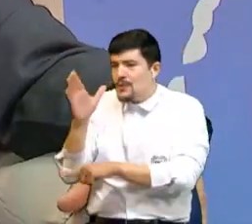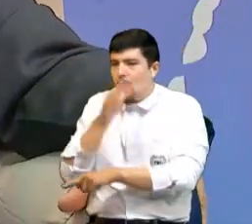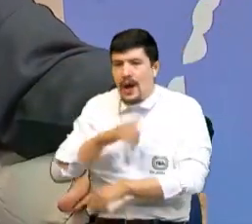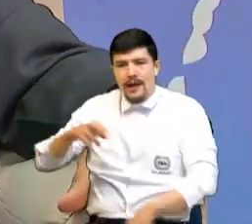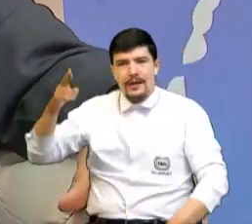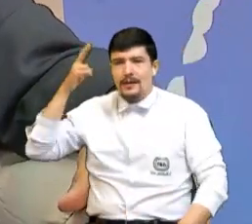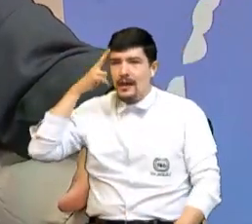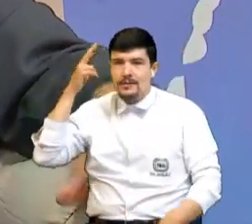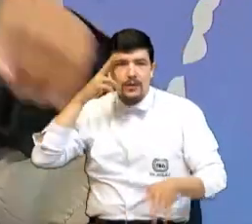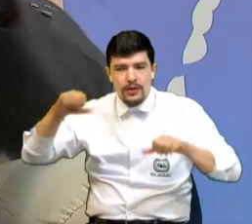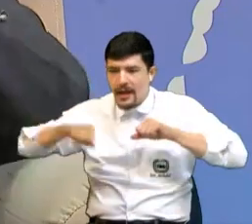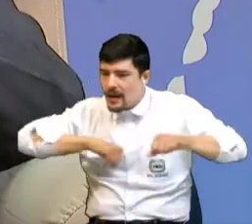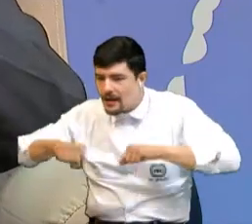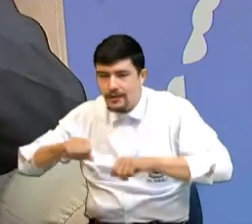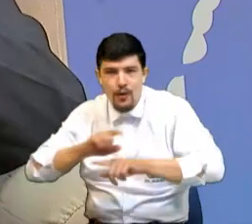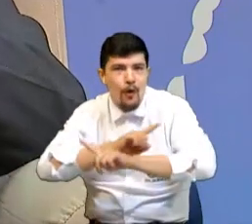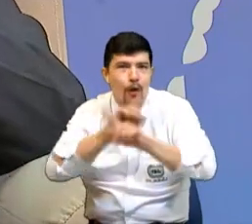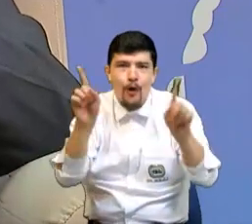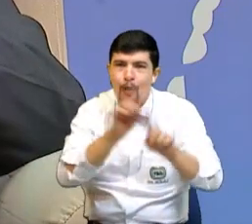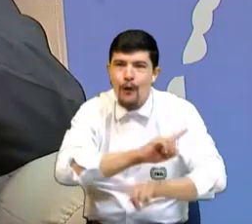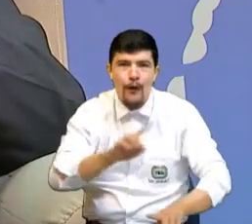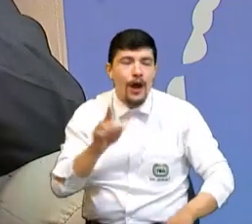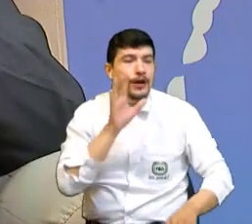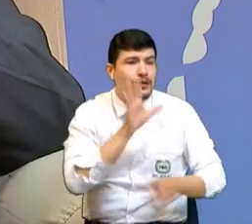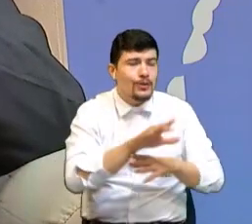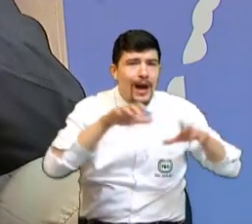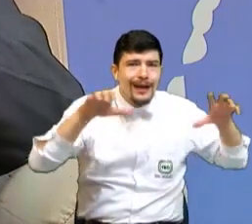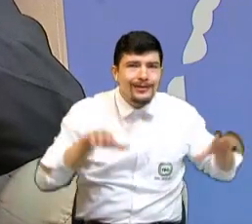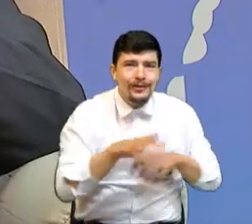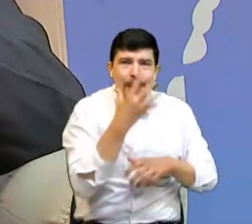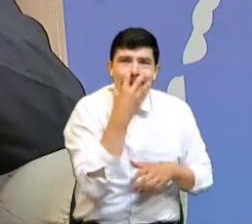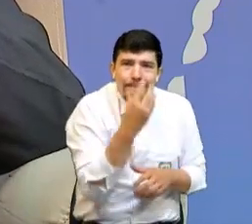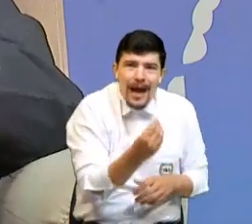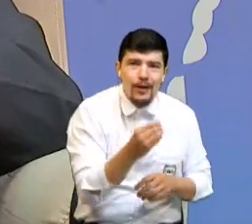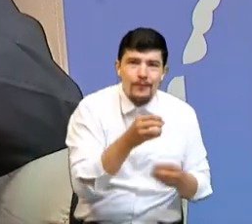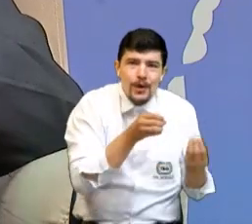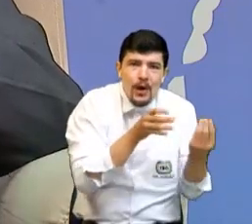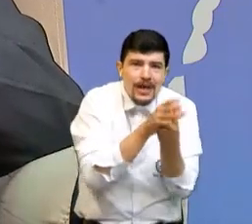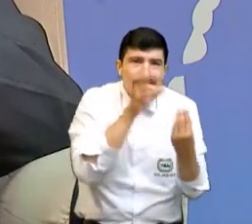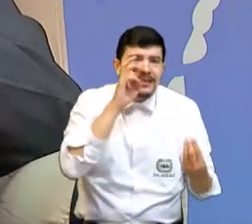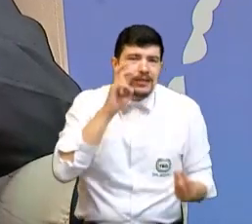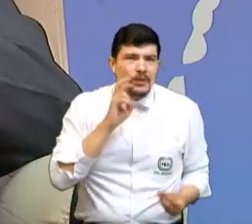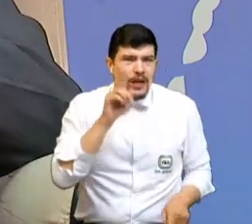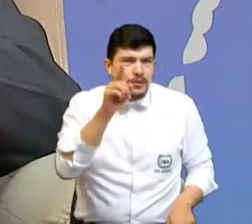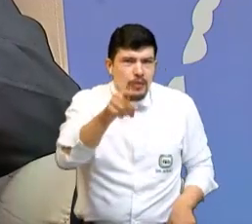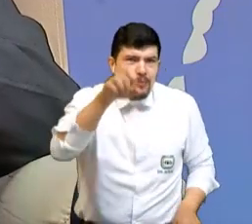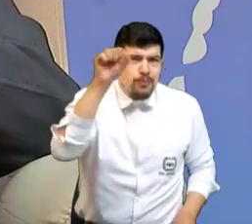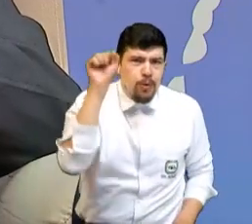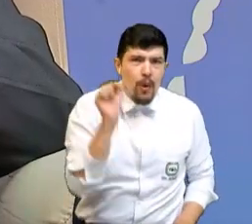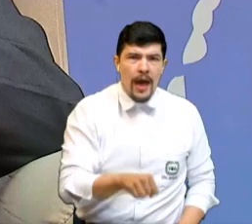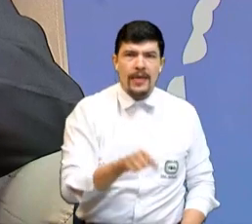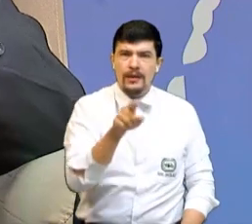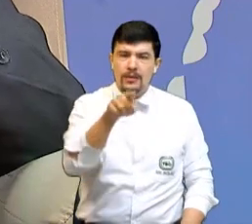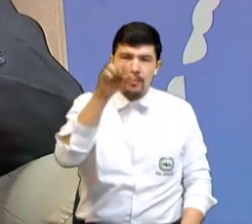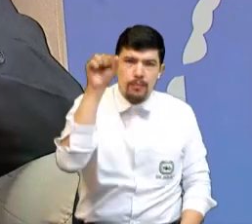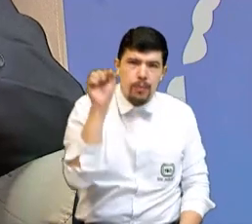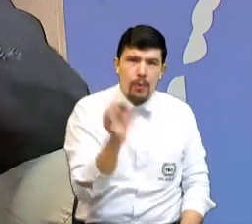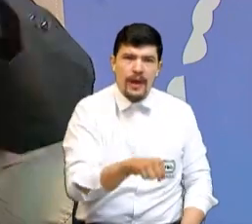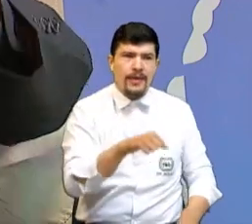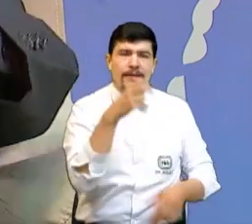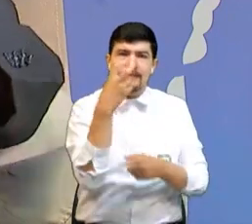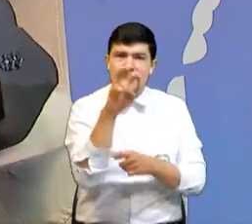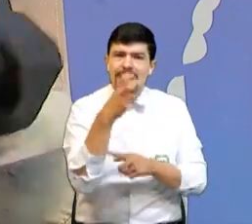actuar. No, frente a estos eventos delictivos existe la obligación de la Fiscalía General de la Nación de